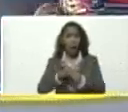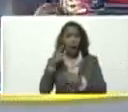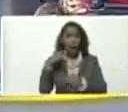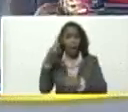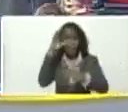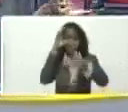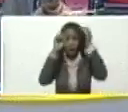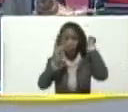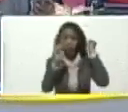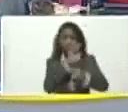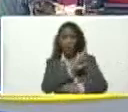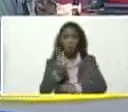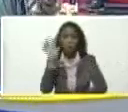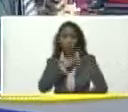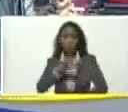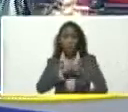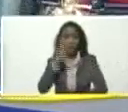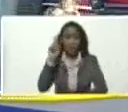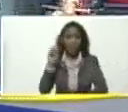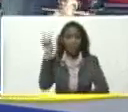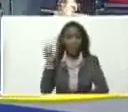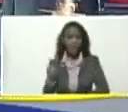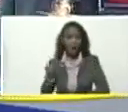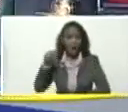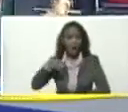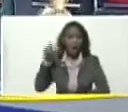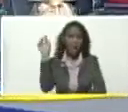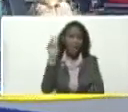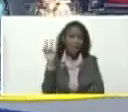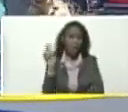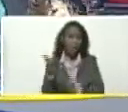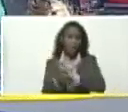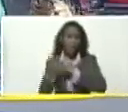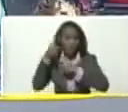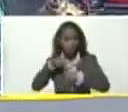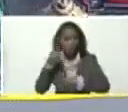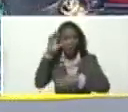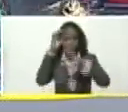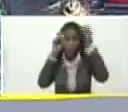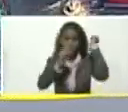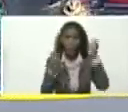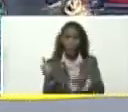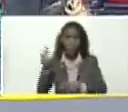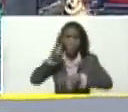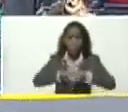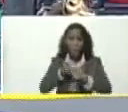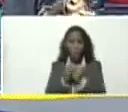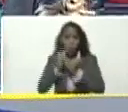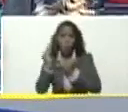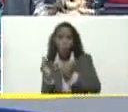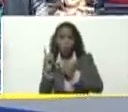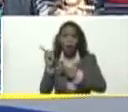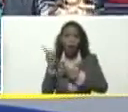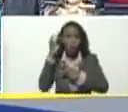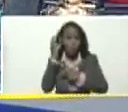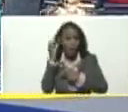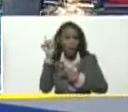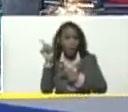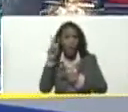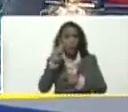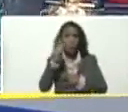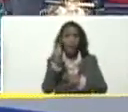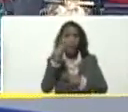República Socialista de Vietnam en Venezuela y a nuestra embajadora que está sentada al lado de él, Tatiana